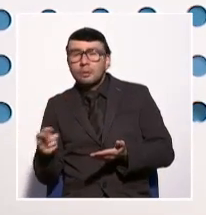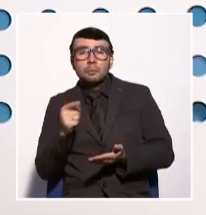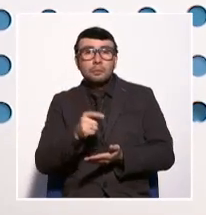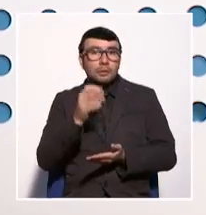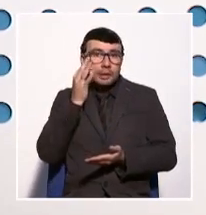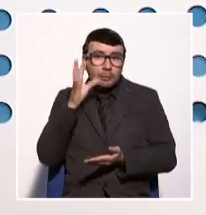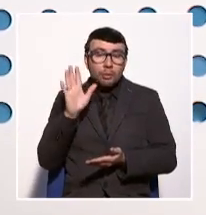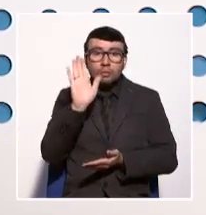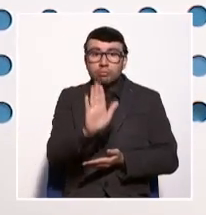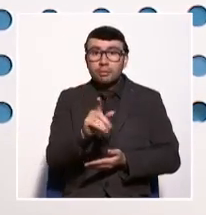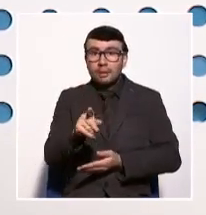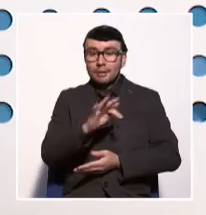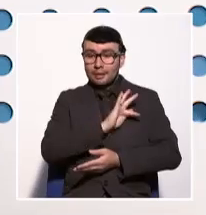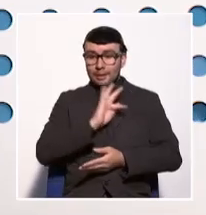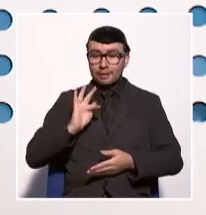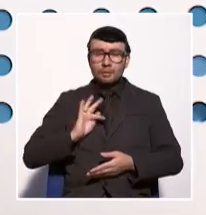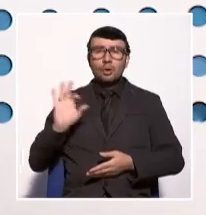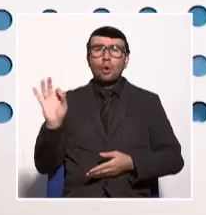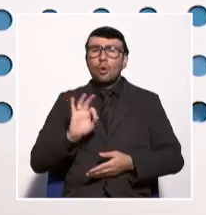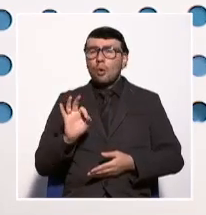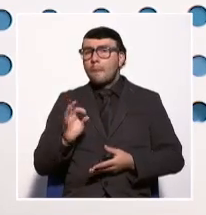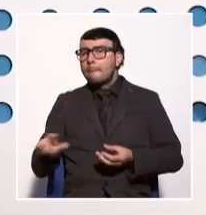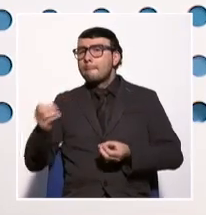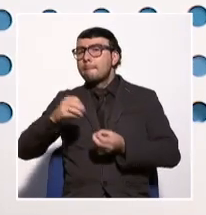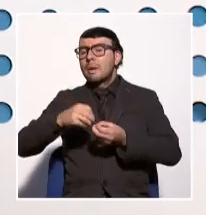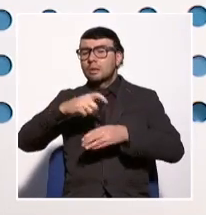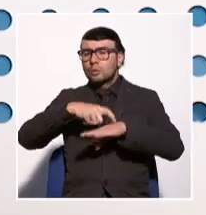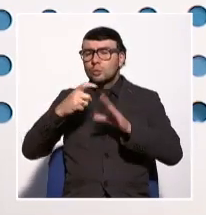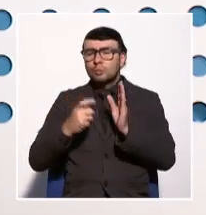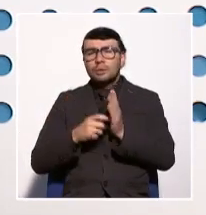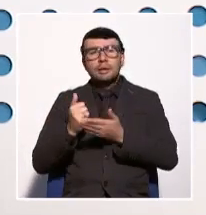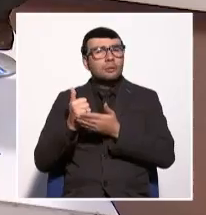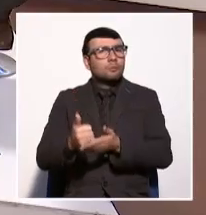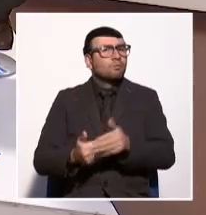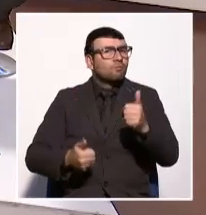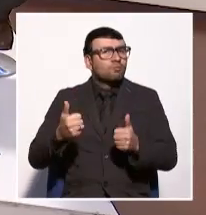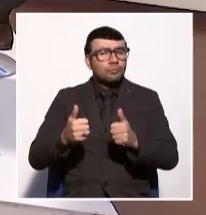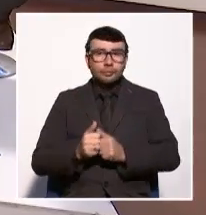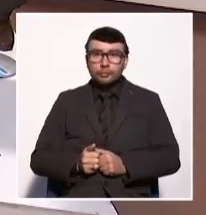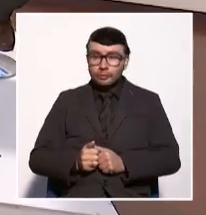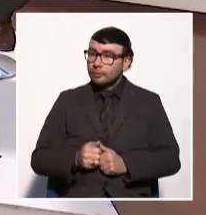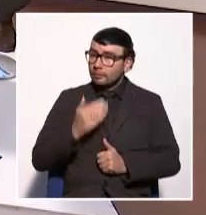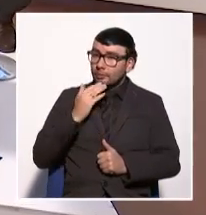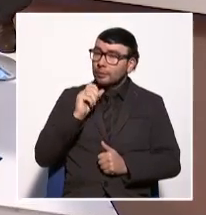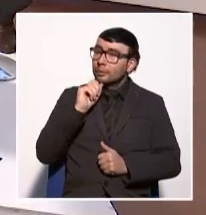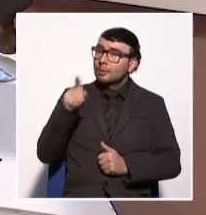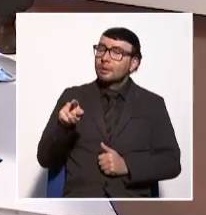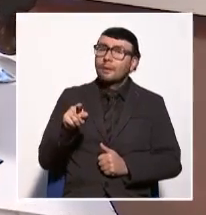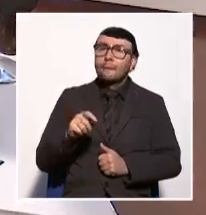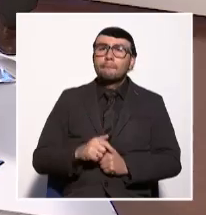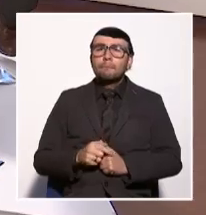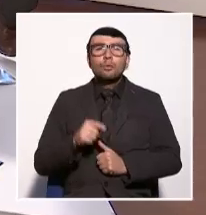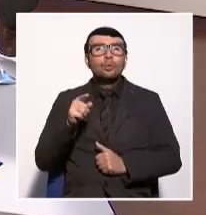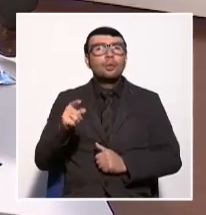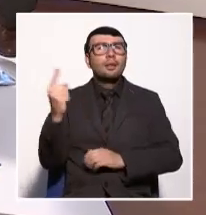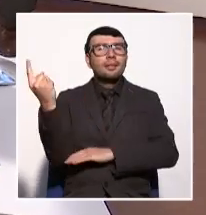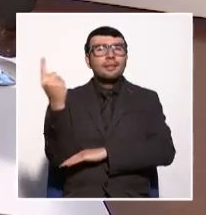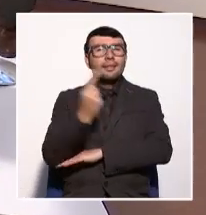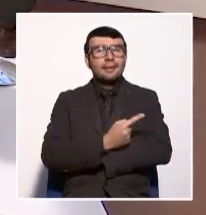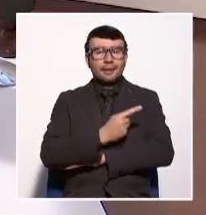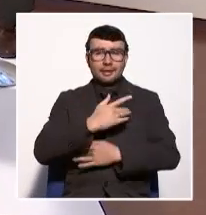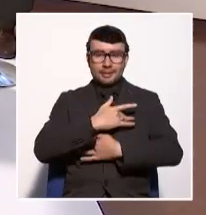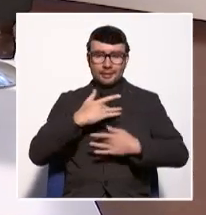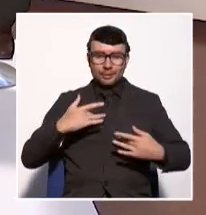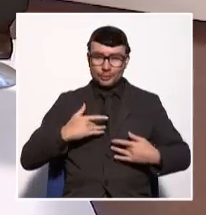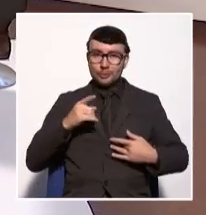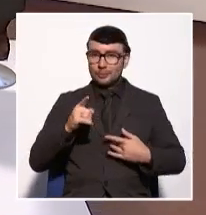terapéutica o una complementariedad en el tratamiento doctor henri que desde que usted implementó el día para tu salud y desde que usted